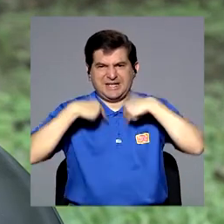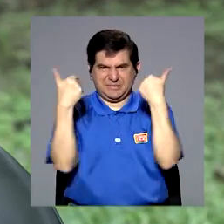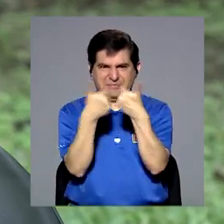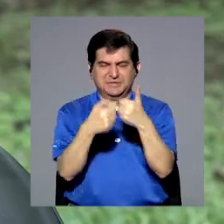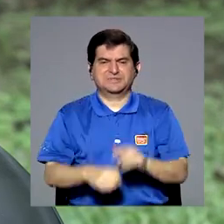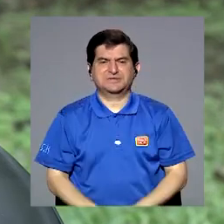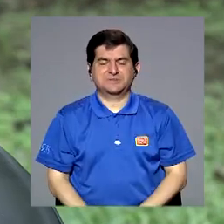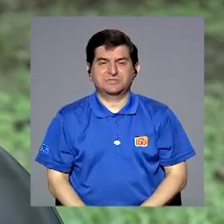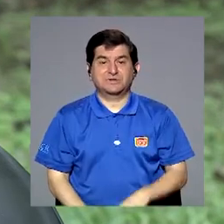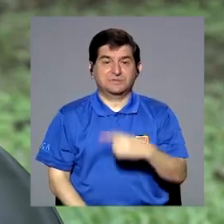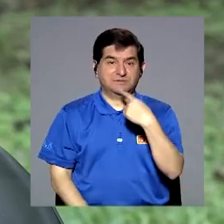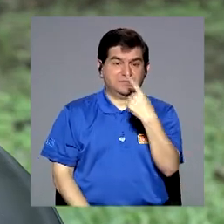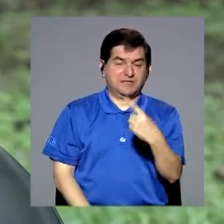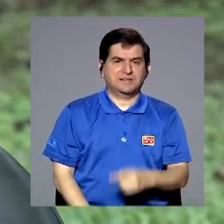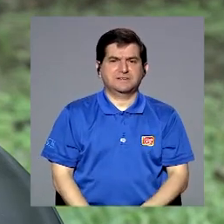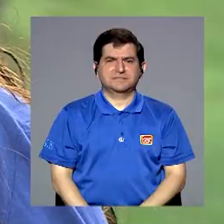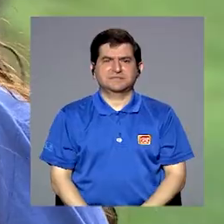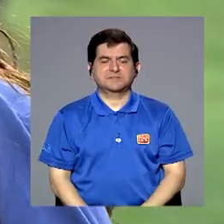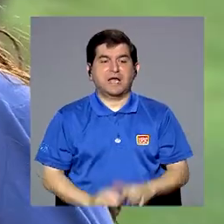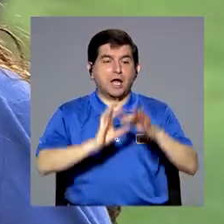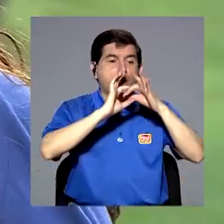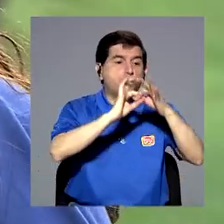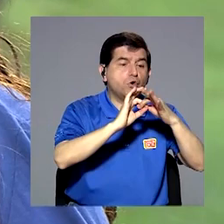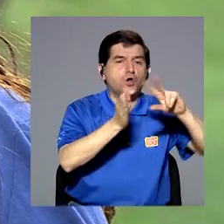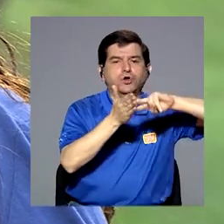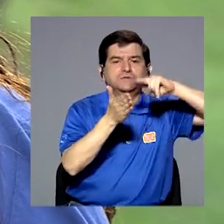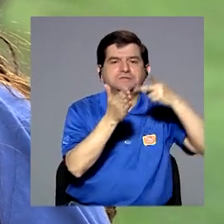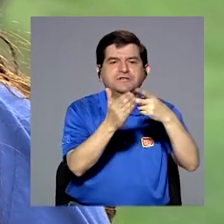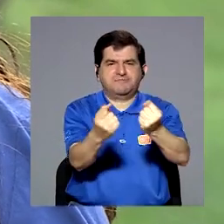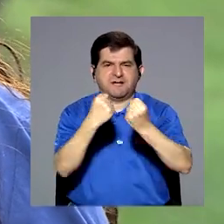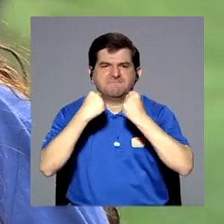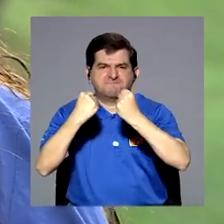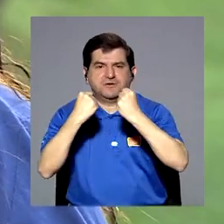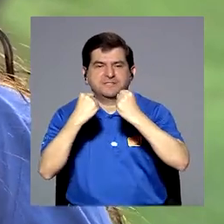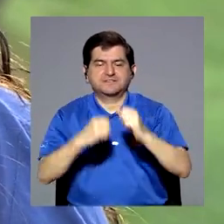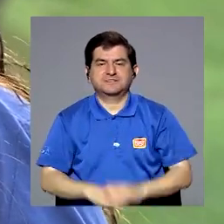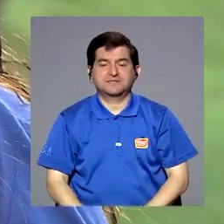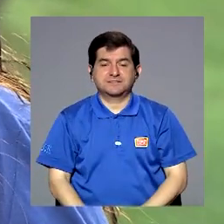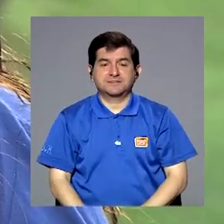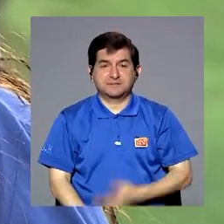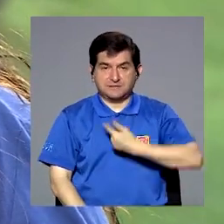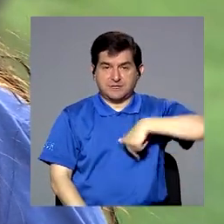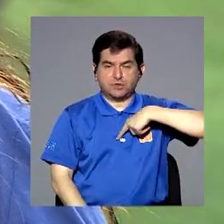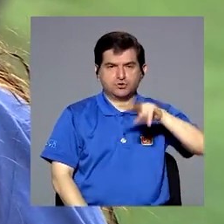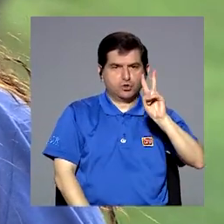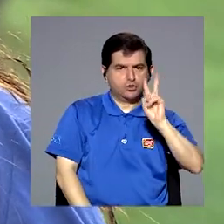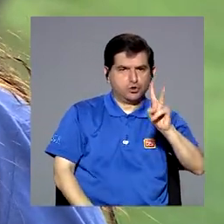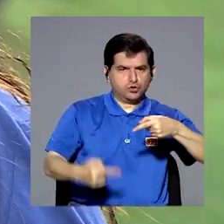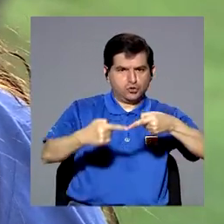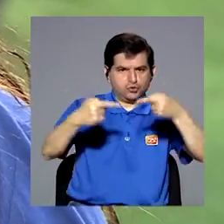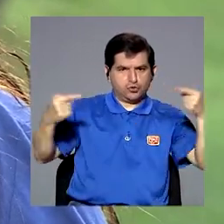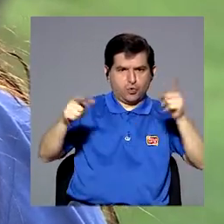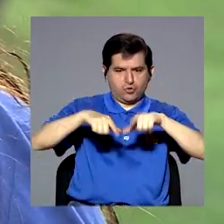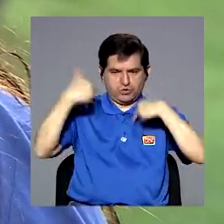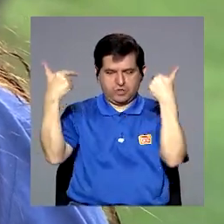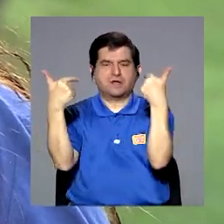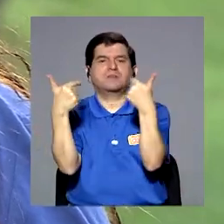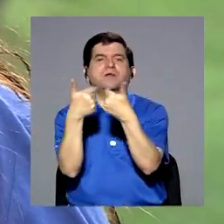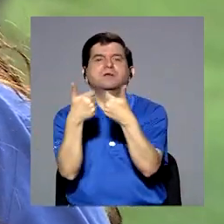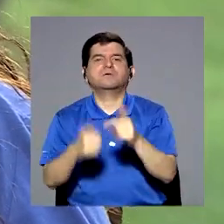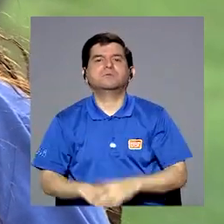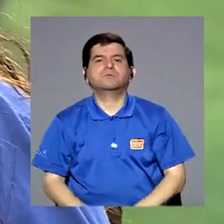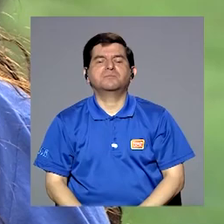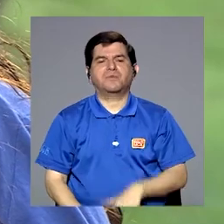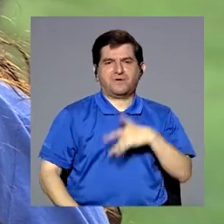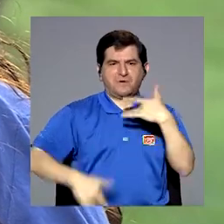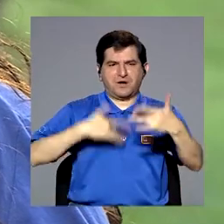porque dicen que en la unión está la fuerza. Sí, sí. Entonces, si somos dos en contra de ese grupo,